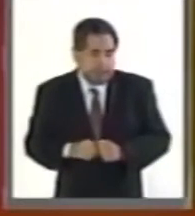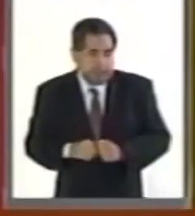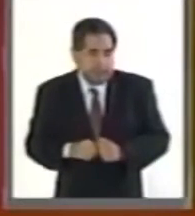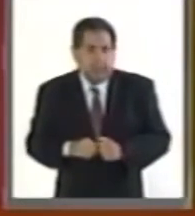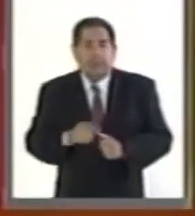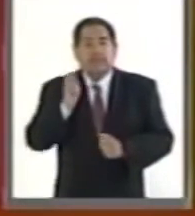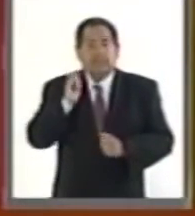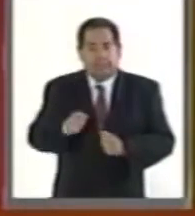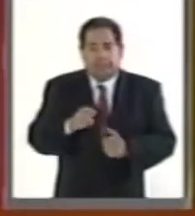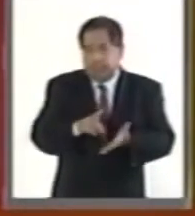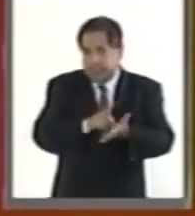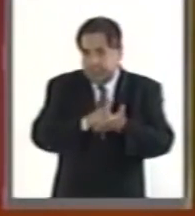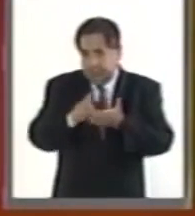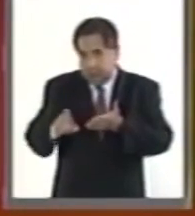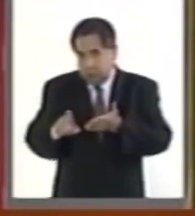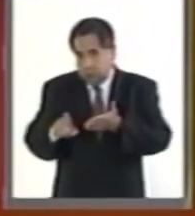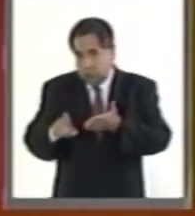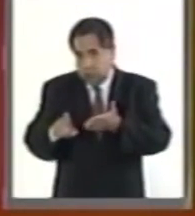el derecho a